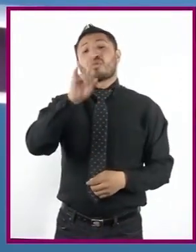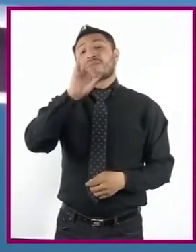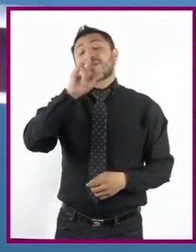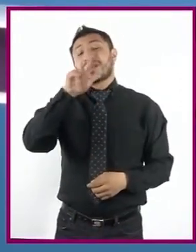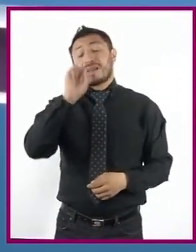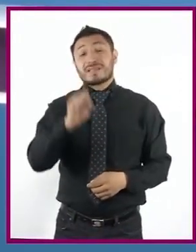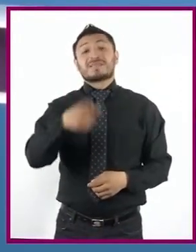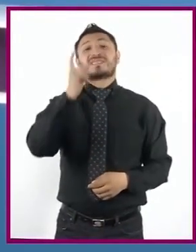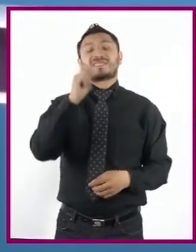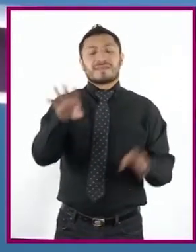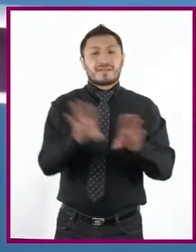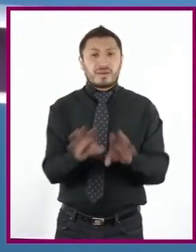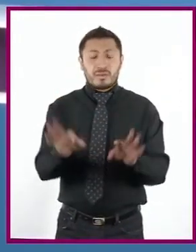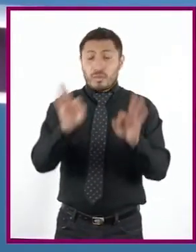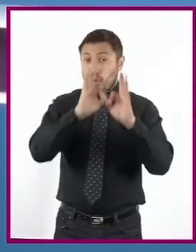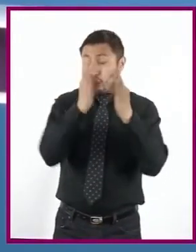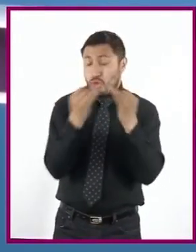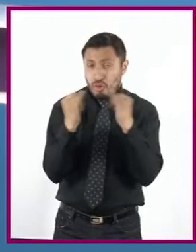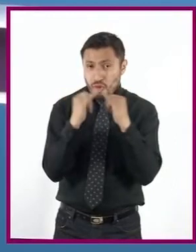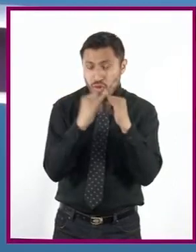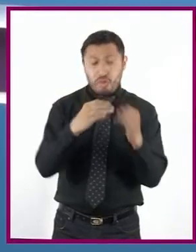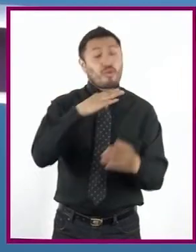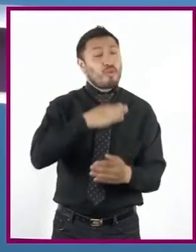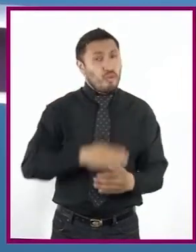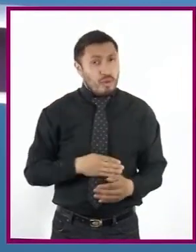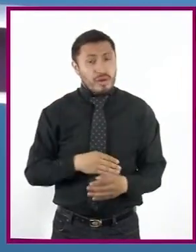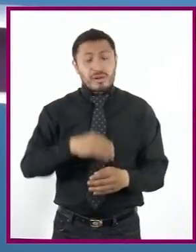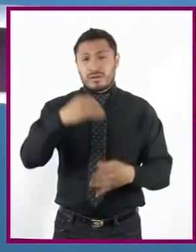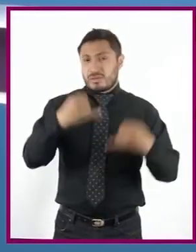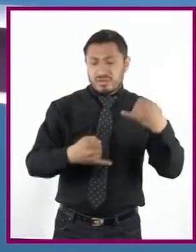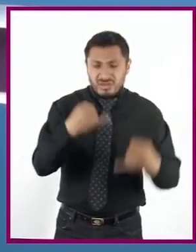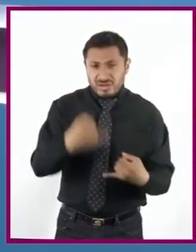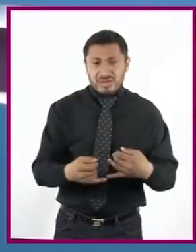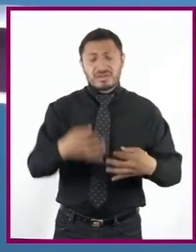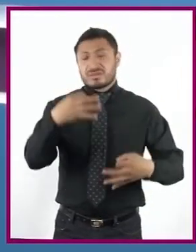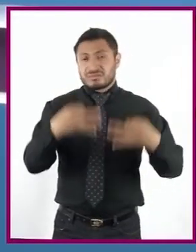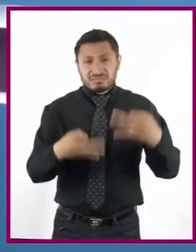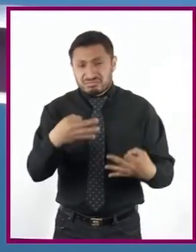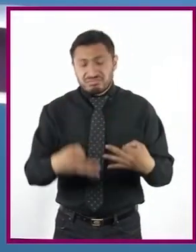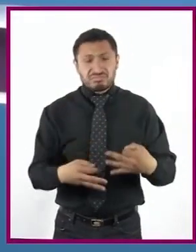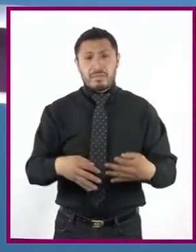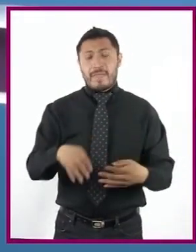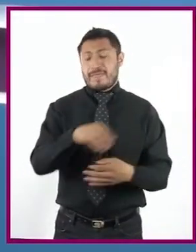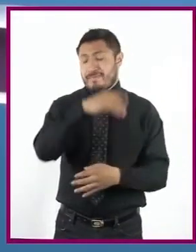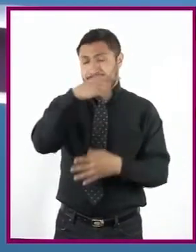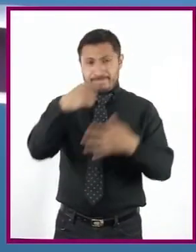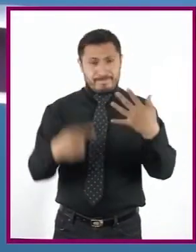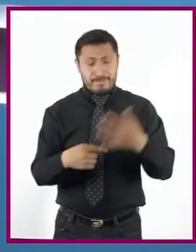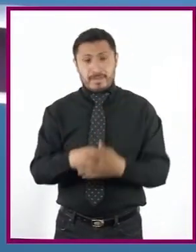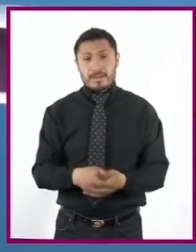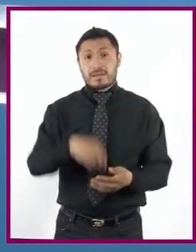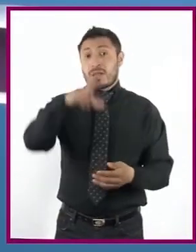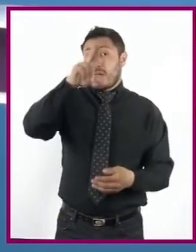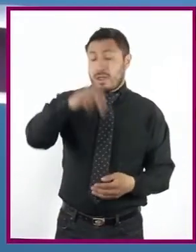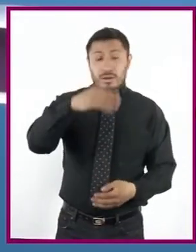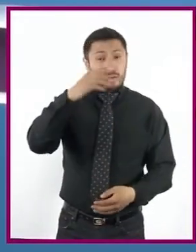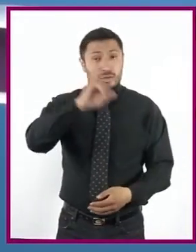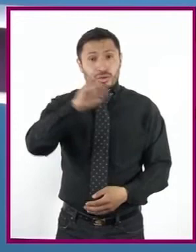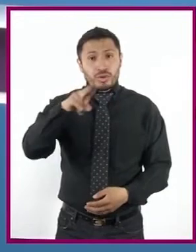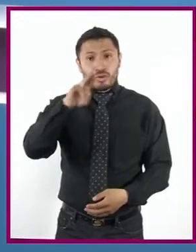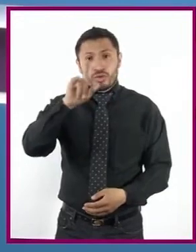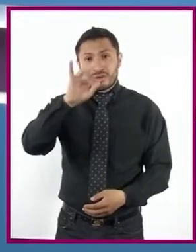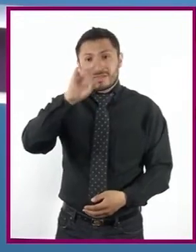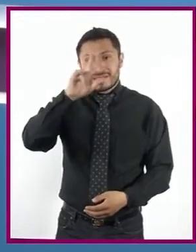se refieren a las instituciones de justicia, juzgados, tribunales y cortes. Los no judiciales